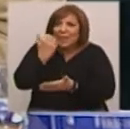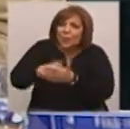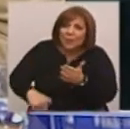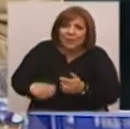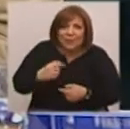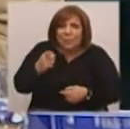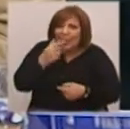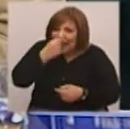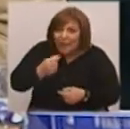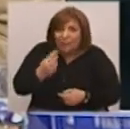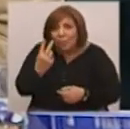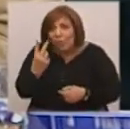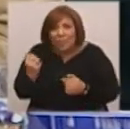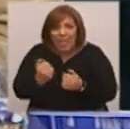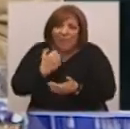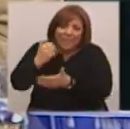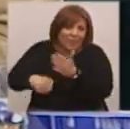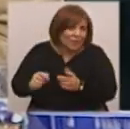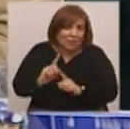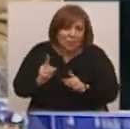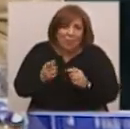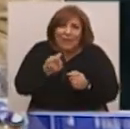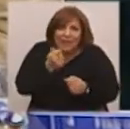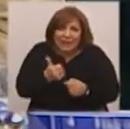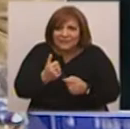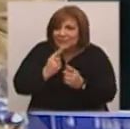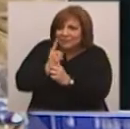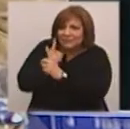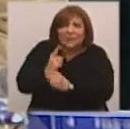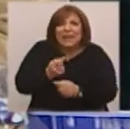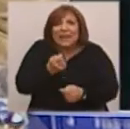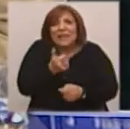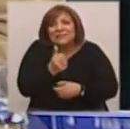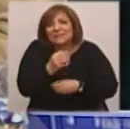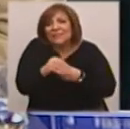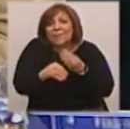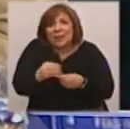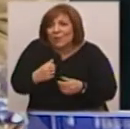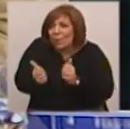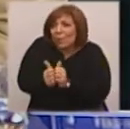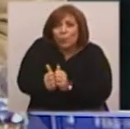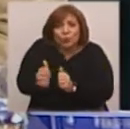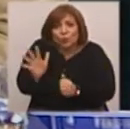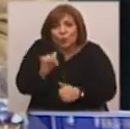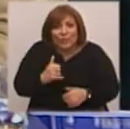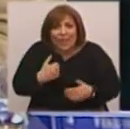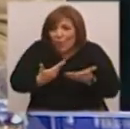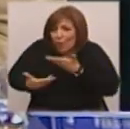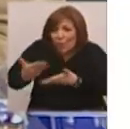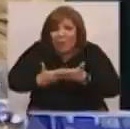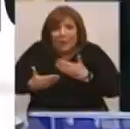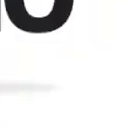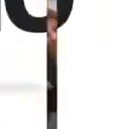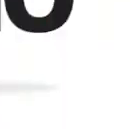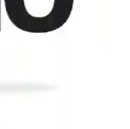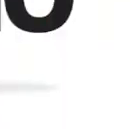está engripado o dos. Porque tiene un casi trato cuasi familiar con él, porque está todo el día juntos. Comparten Sí, más con claro. el patrón que